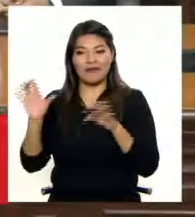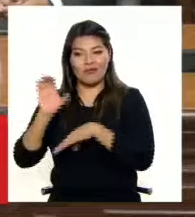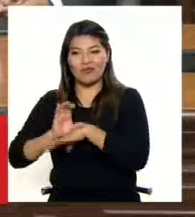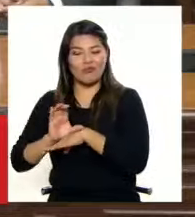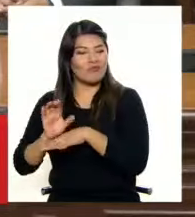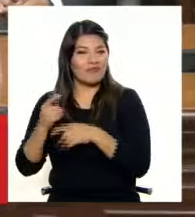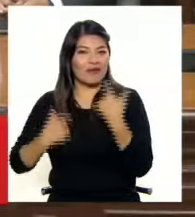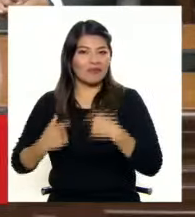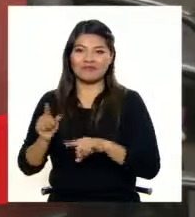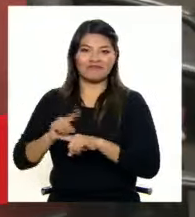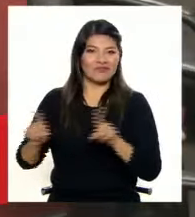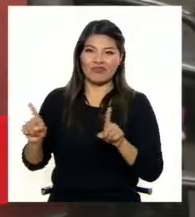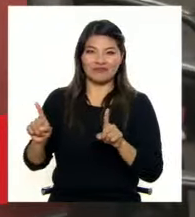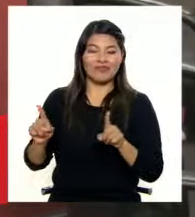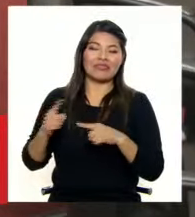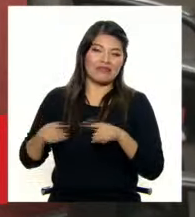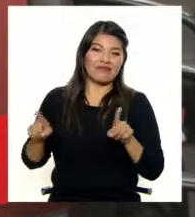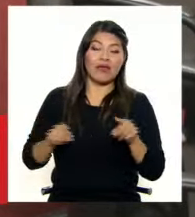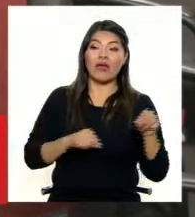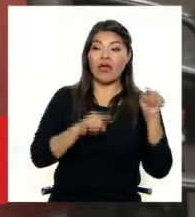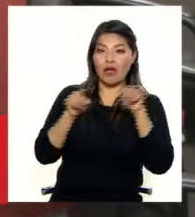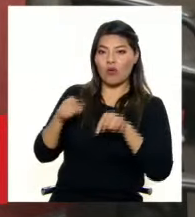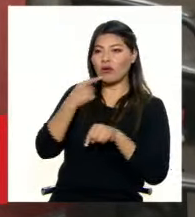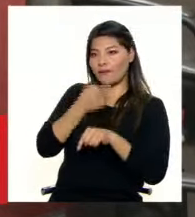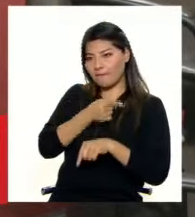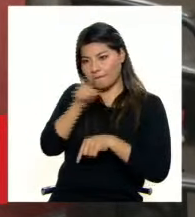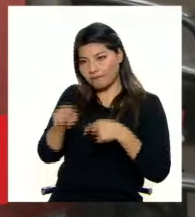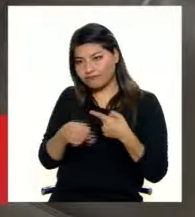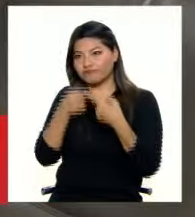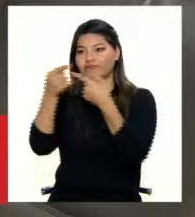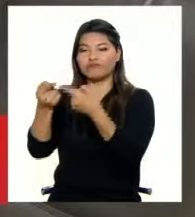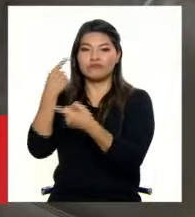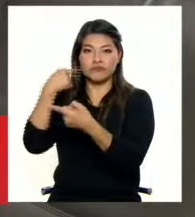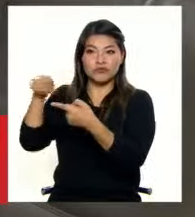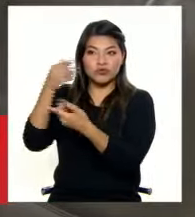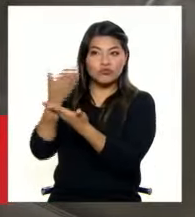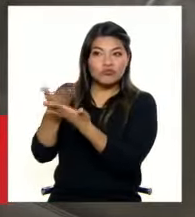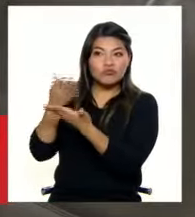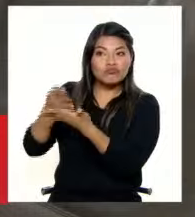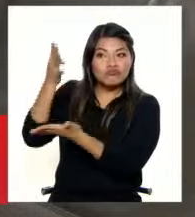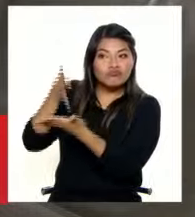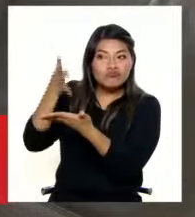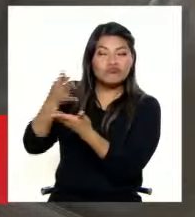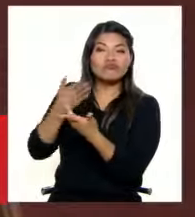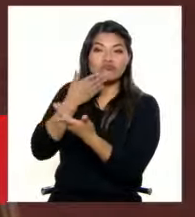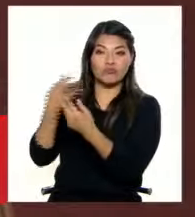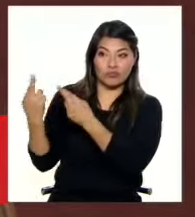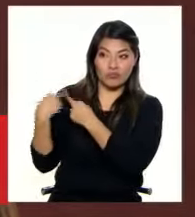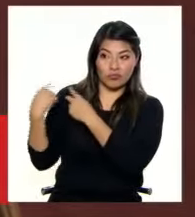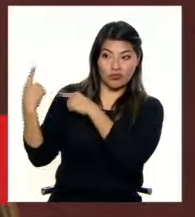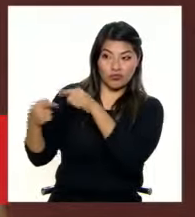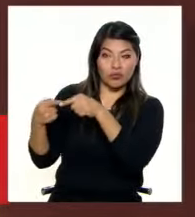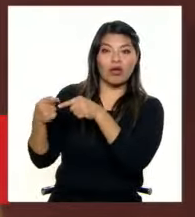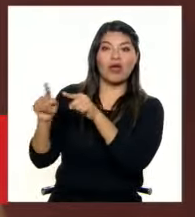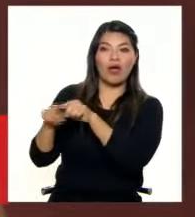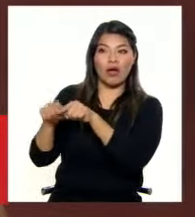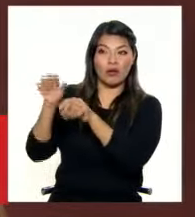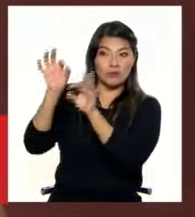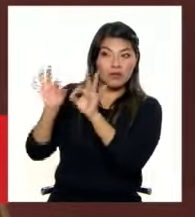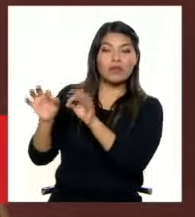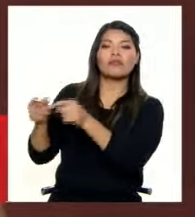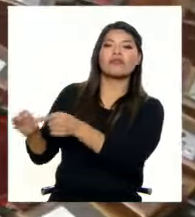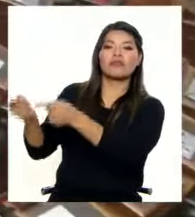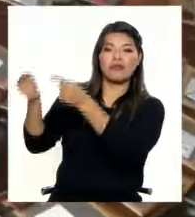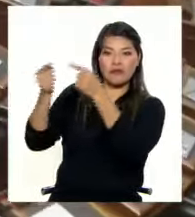será enviado al Poder Ejecutivo para ser promulgado. De presentarse observaciones, será enviado al Legislativo para